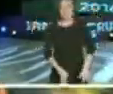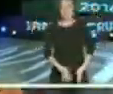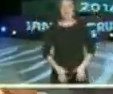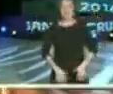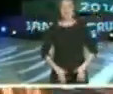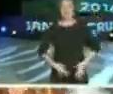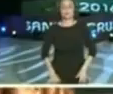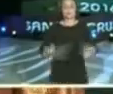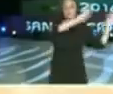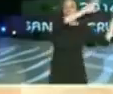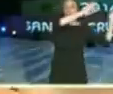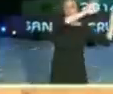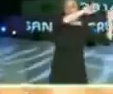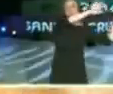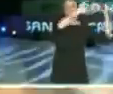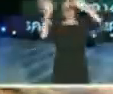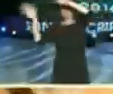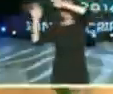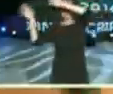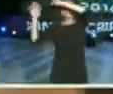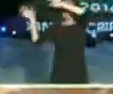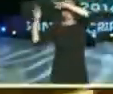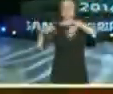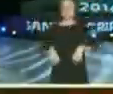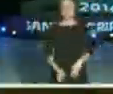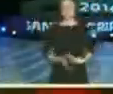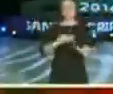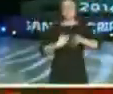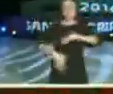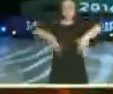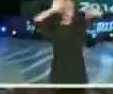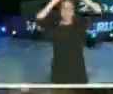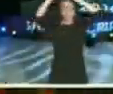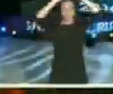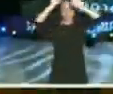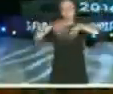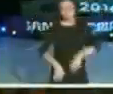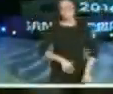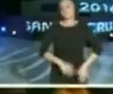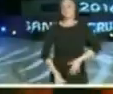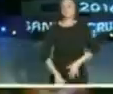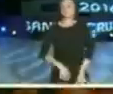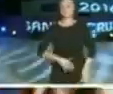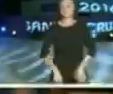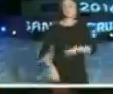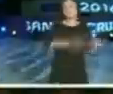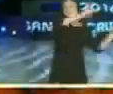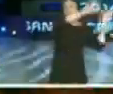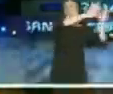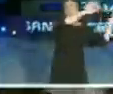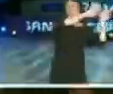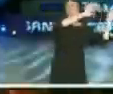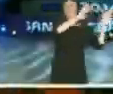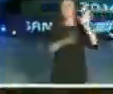para abajo, dale para un lado, para el otro lado. Sube la mano para arriba, dale para abajo, dale para un